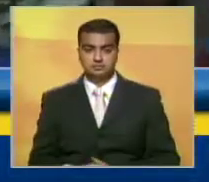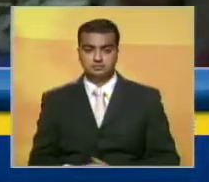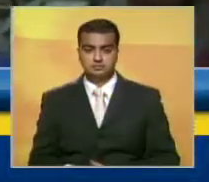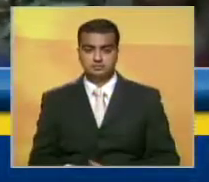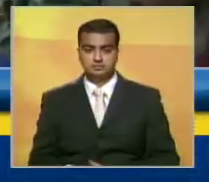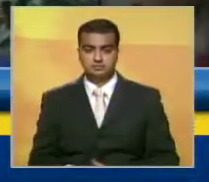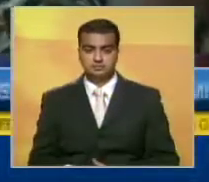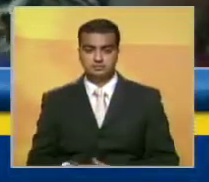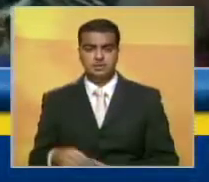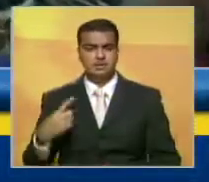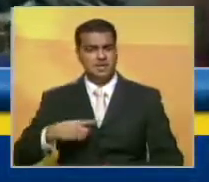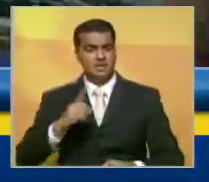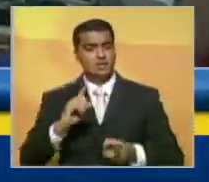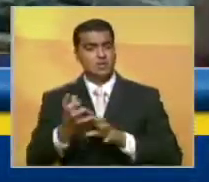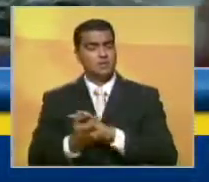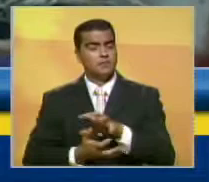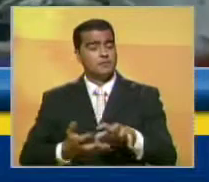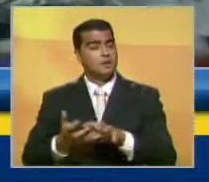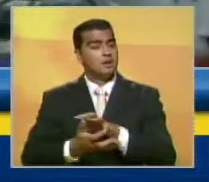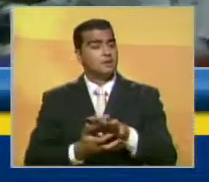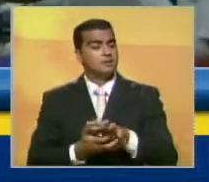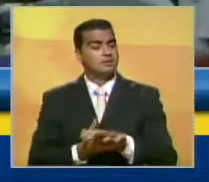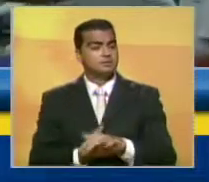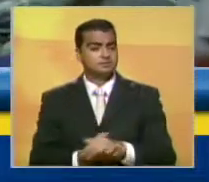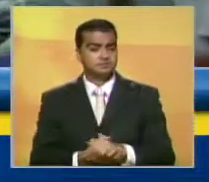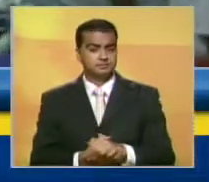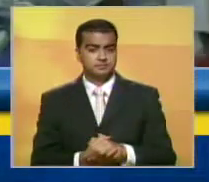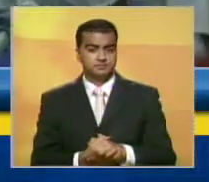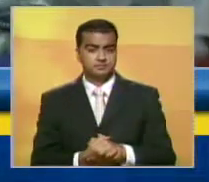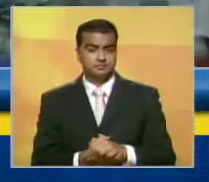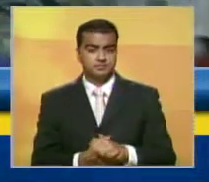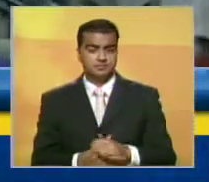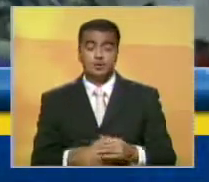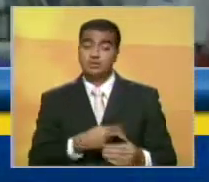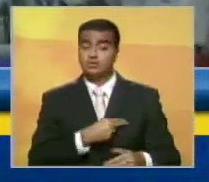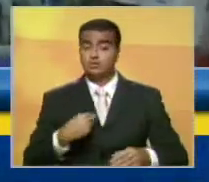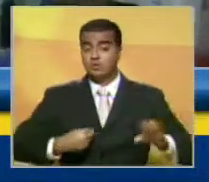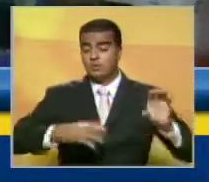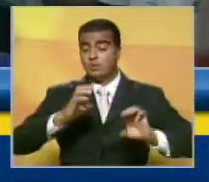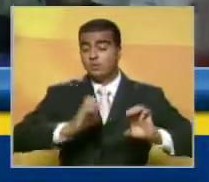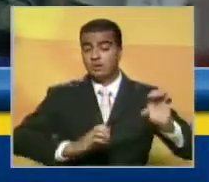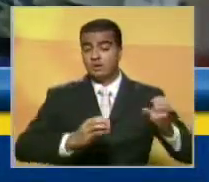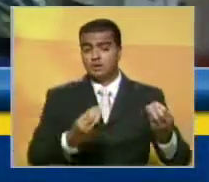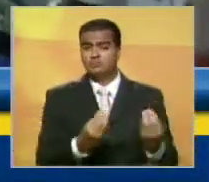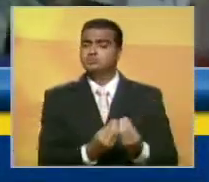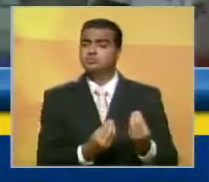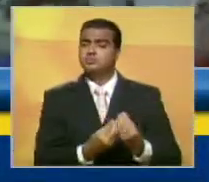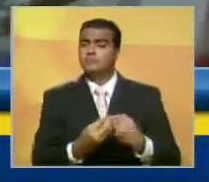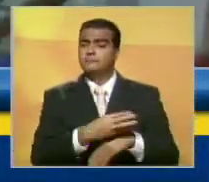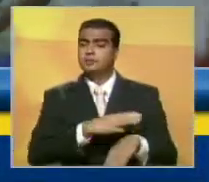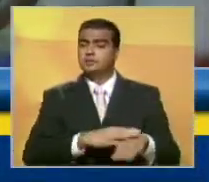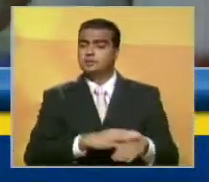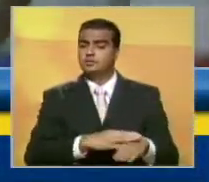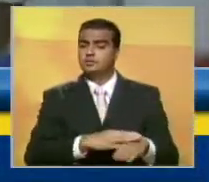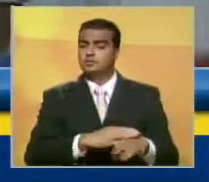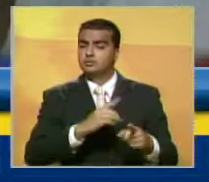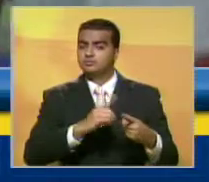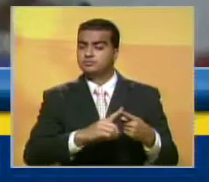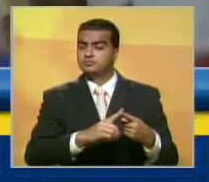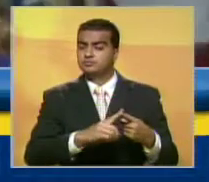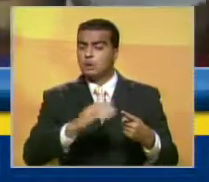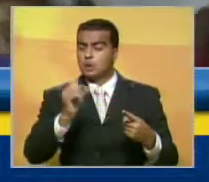Tiene algunos problemas, algunos nudos, que hemos evaluado junto con el ministro Mota o el ministro Osorio, como es el caso